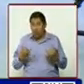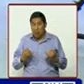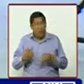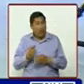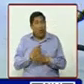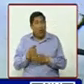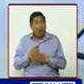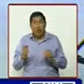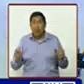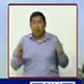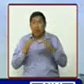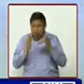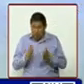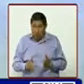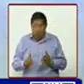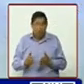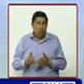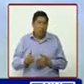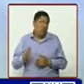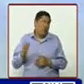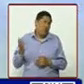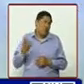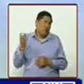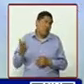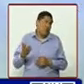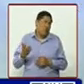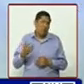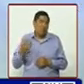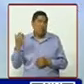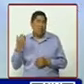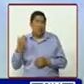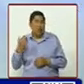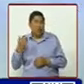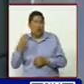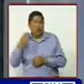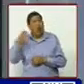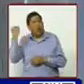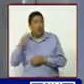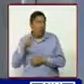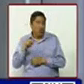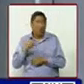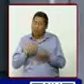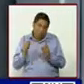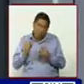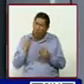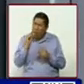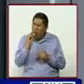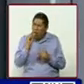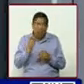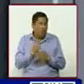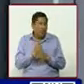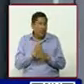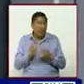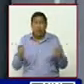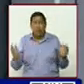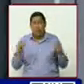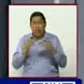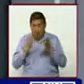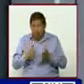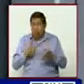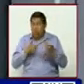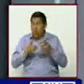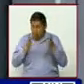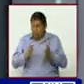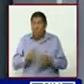los técnicos paseños, Miriam, Raquel. No digo que los del interior no tengan oportunidad, sino que son muy pocos los técnicos paseños, directores.